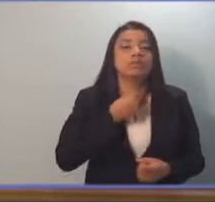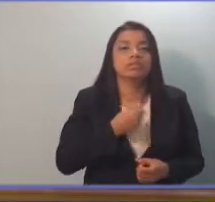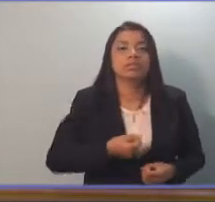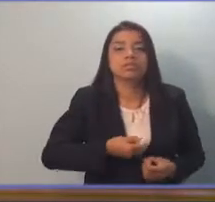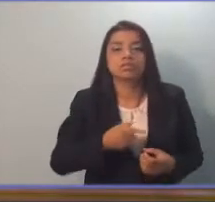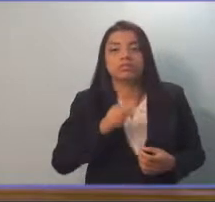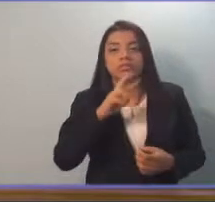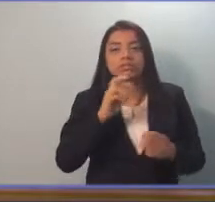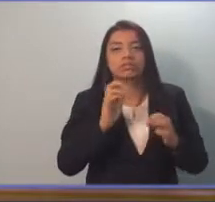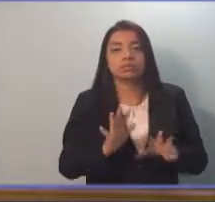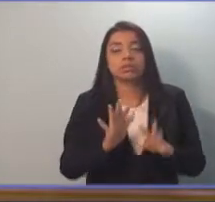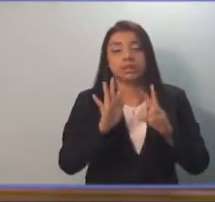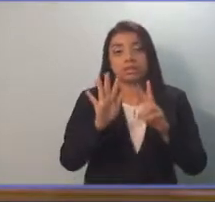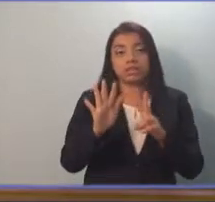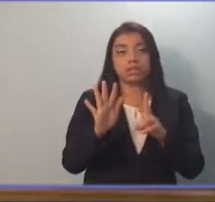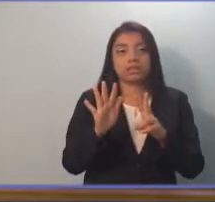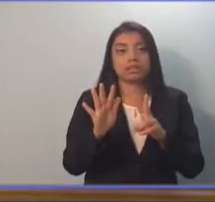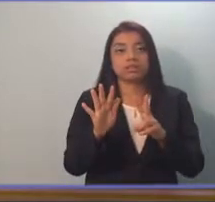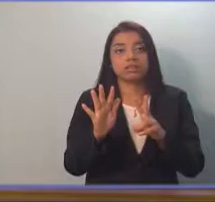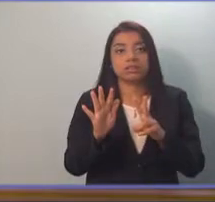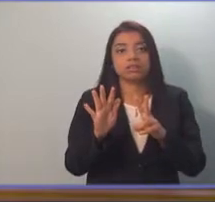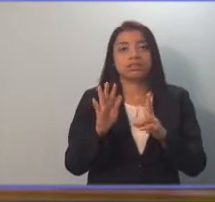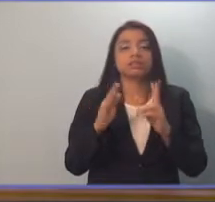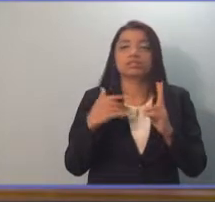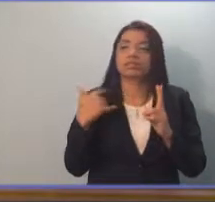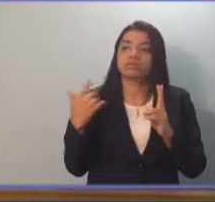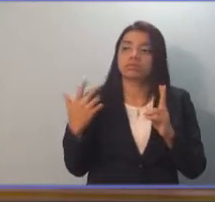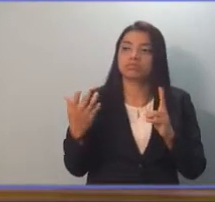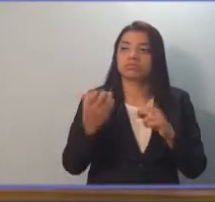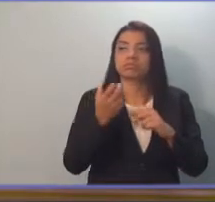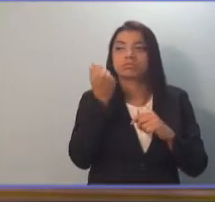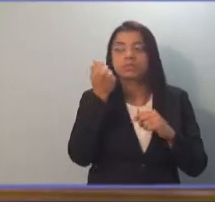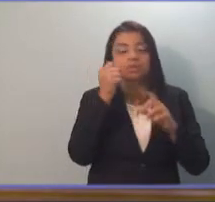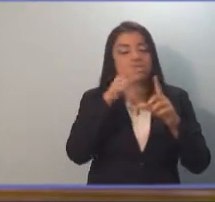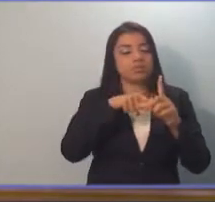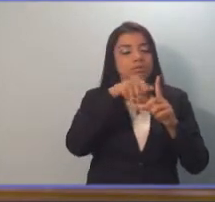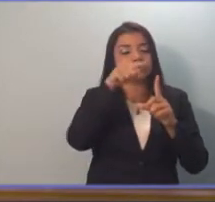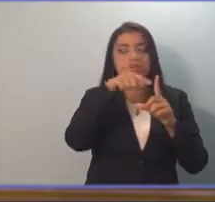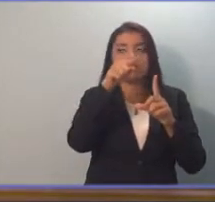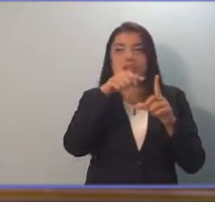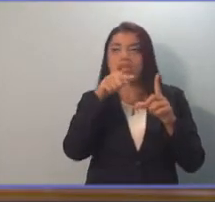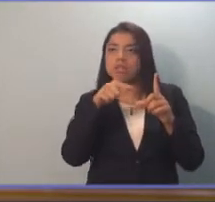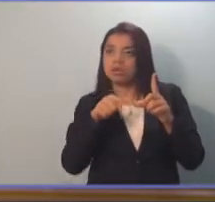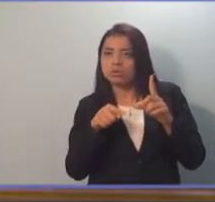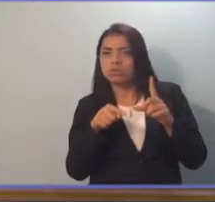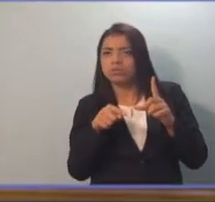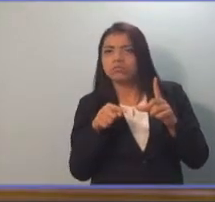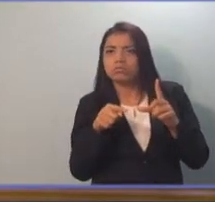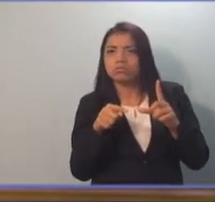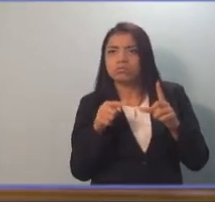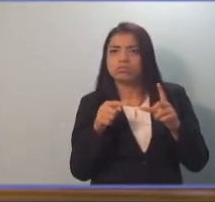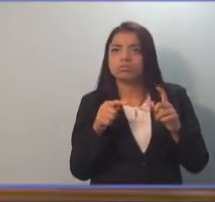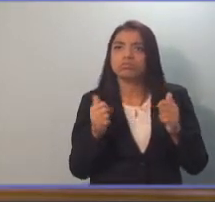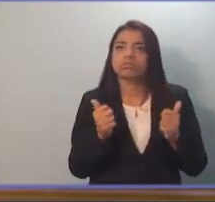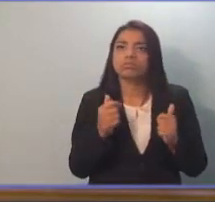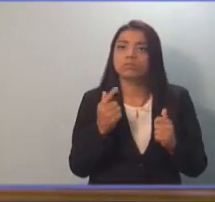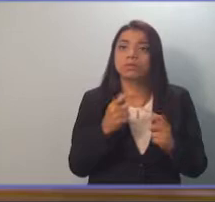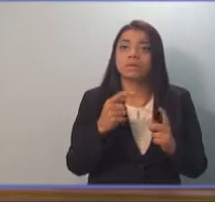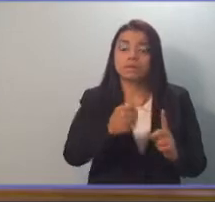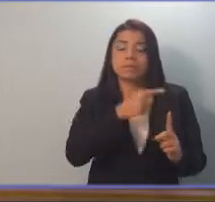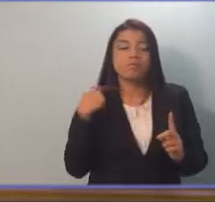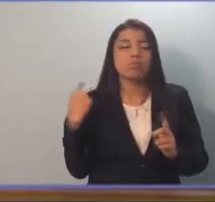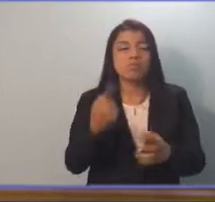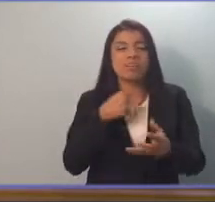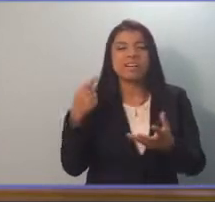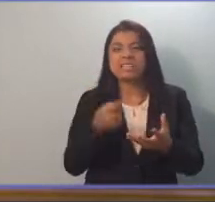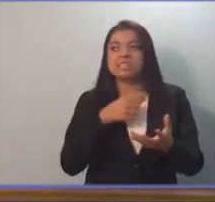año 2017 logramos una reducción respecto a la cantidad de muertes violentas que se